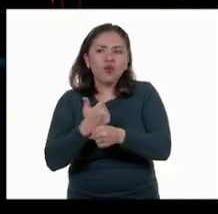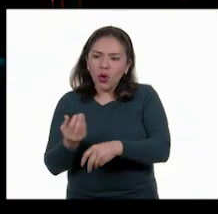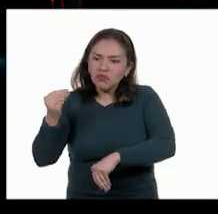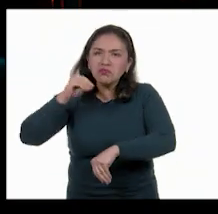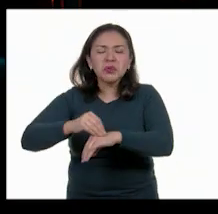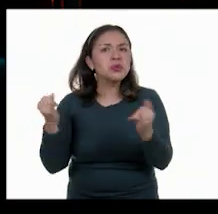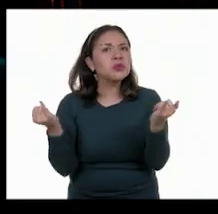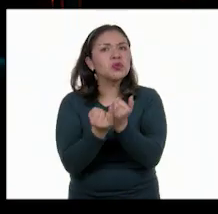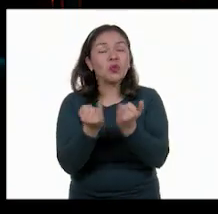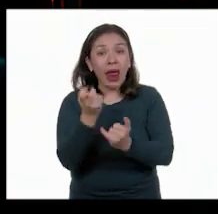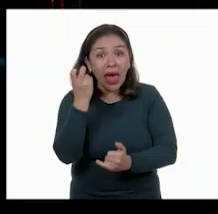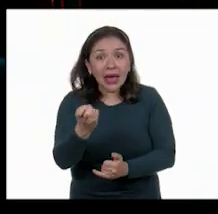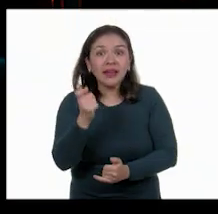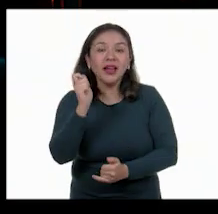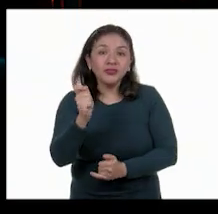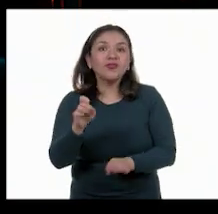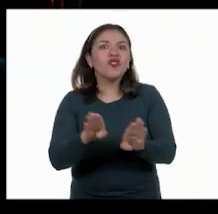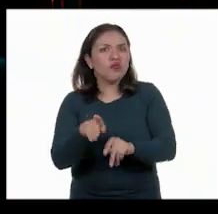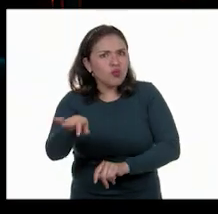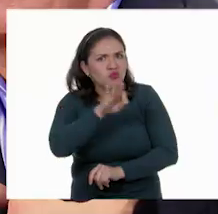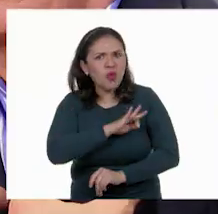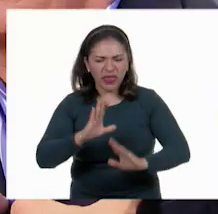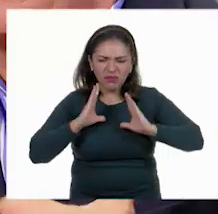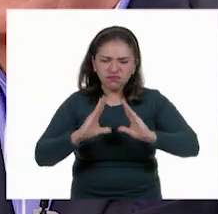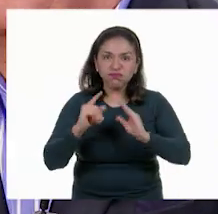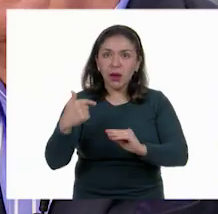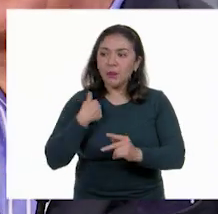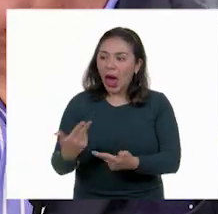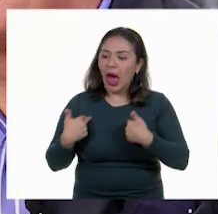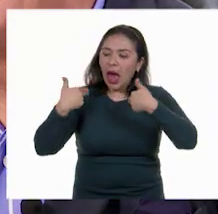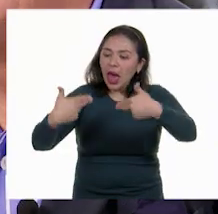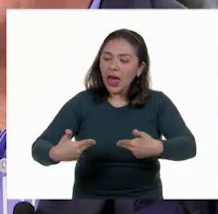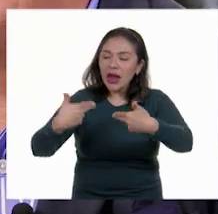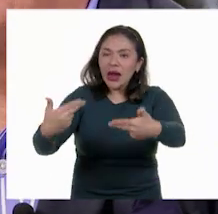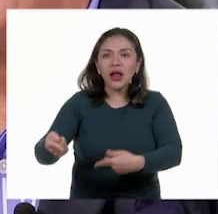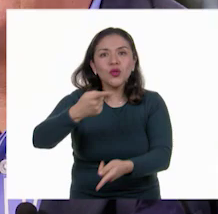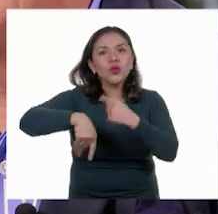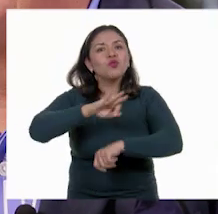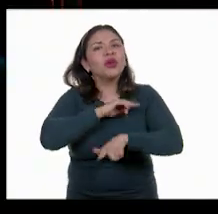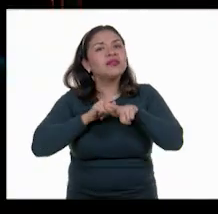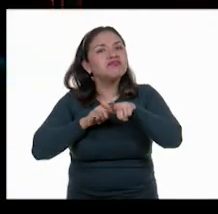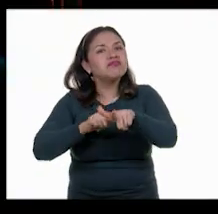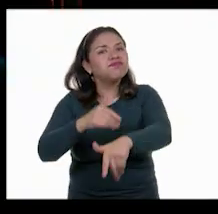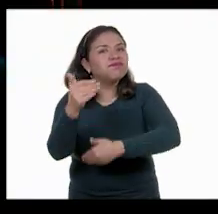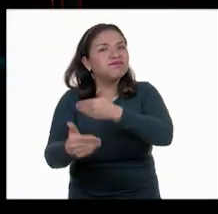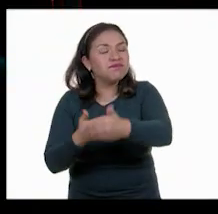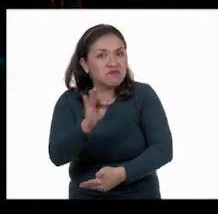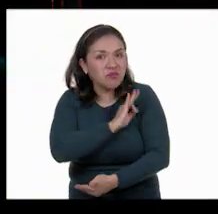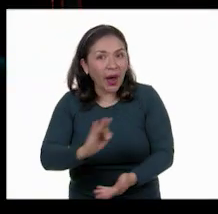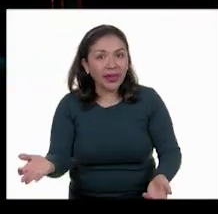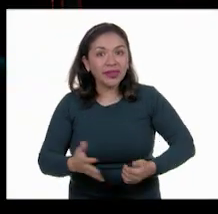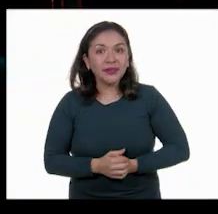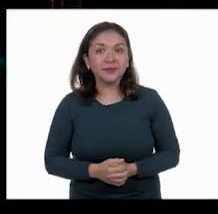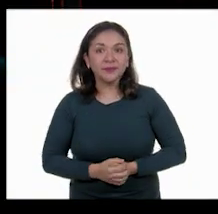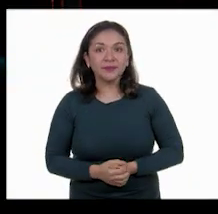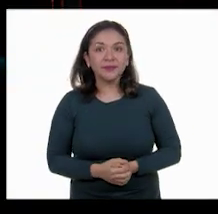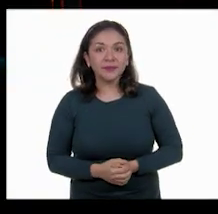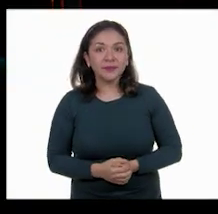eso habla también de su gran talento de capacitarnos a nosotros para que pudiéramos seguir con ella.